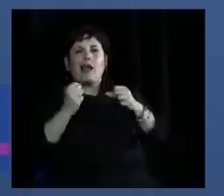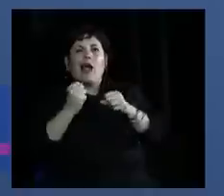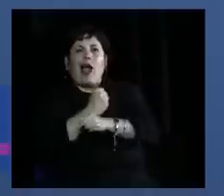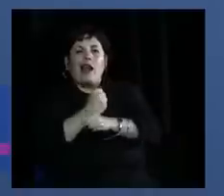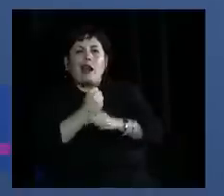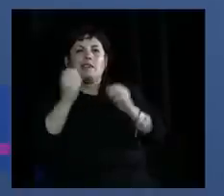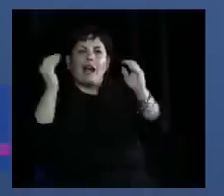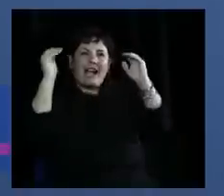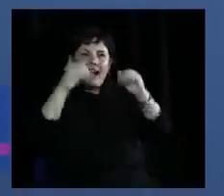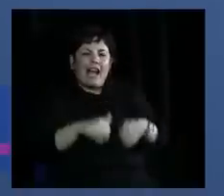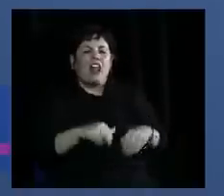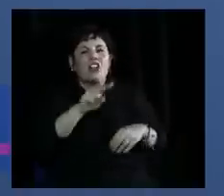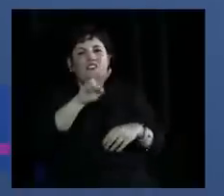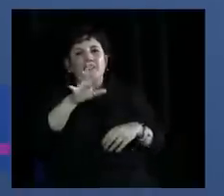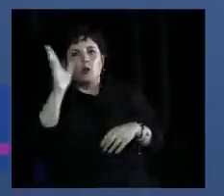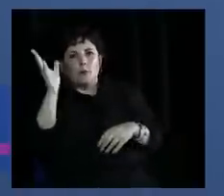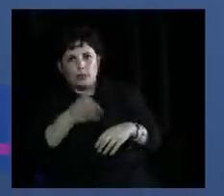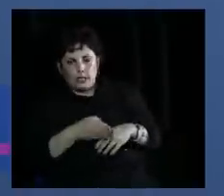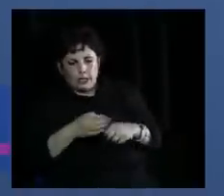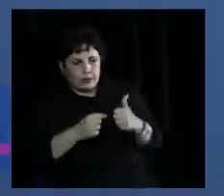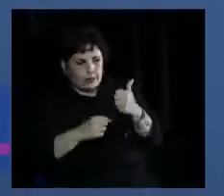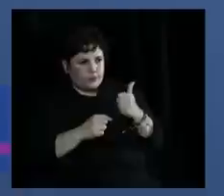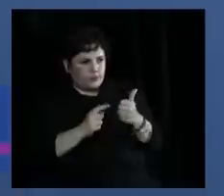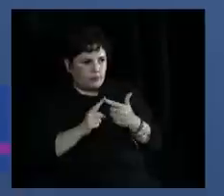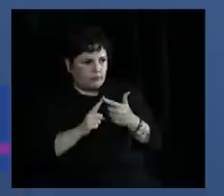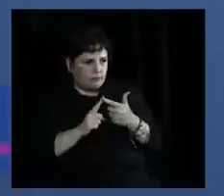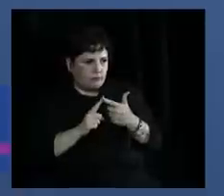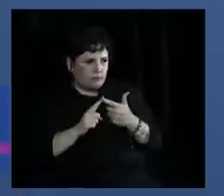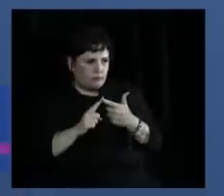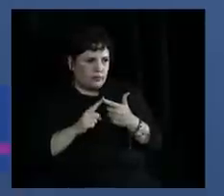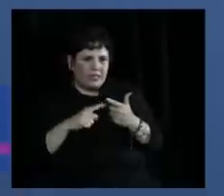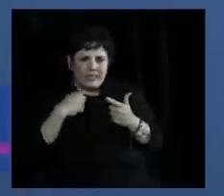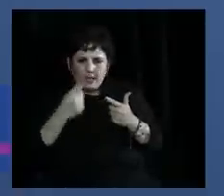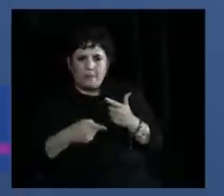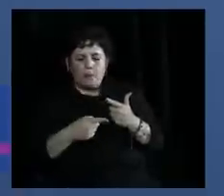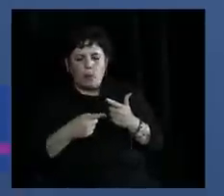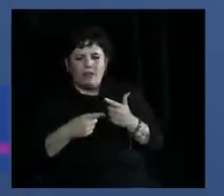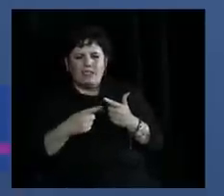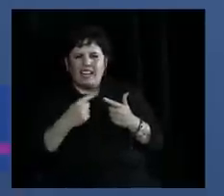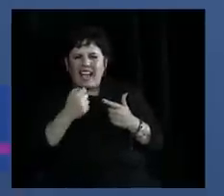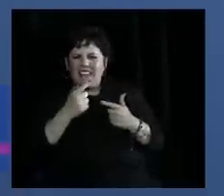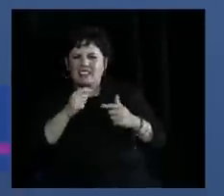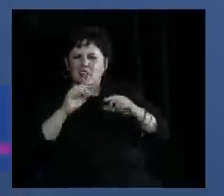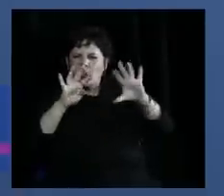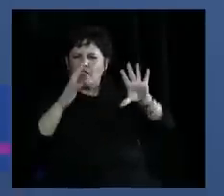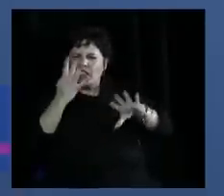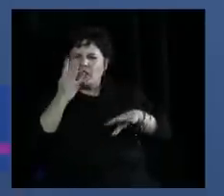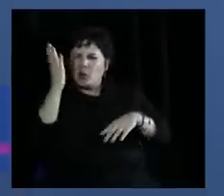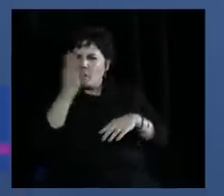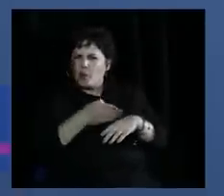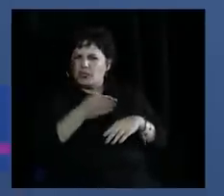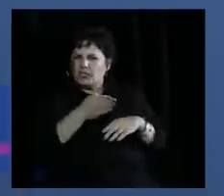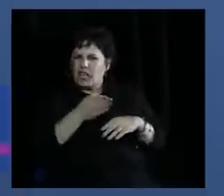UTE del 25% y después un